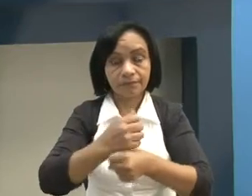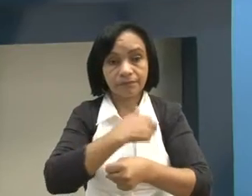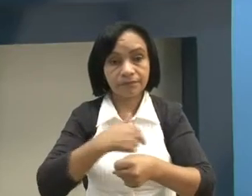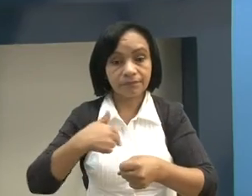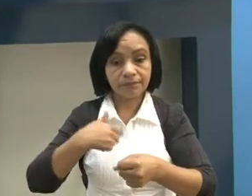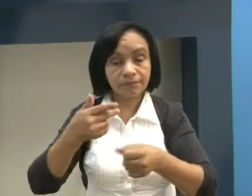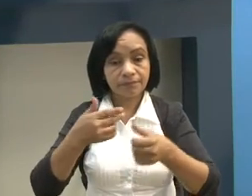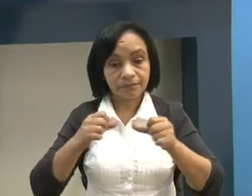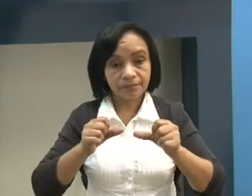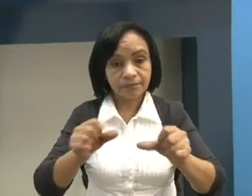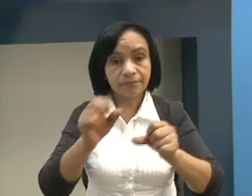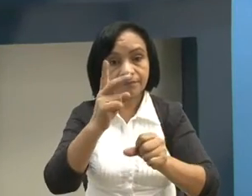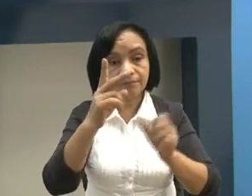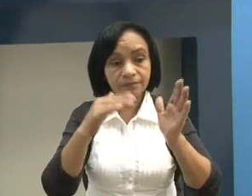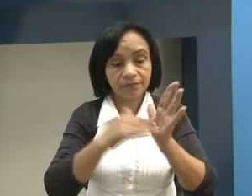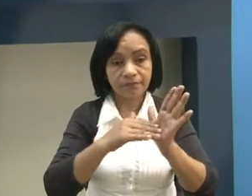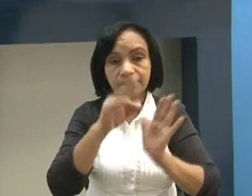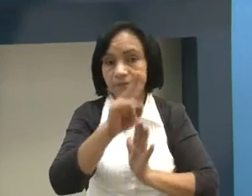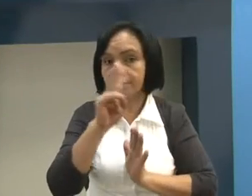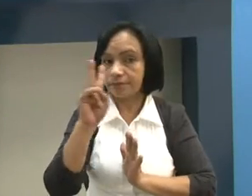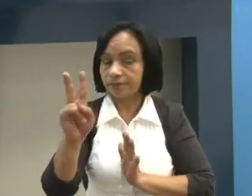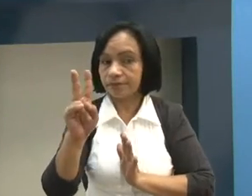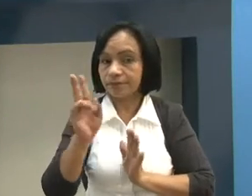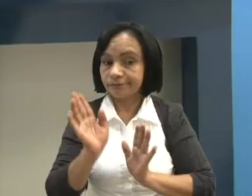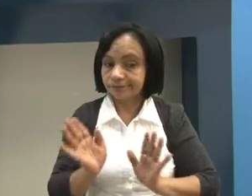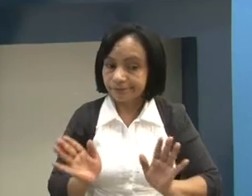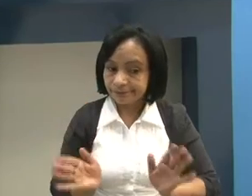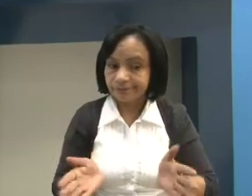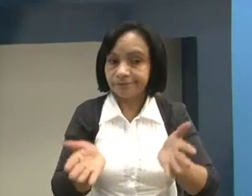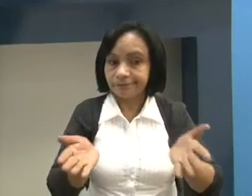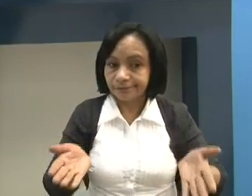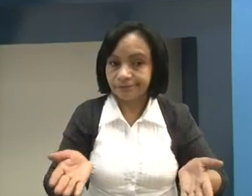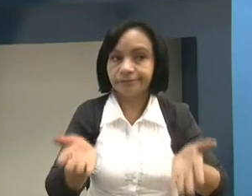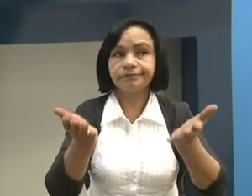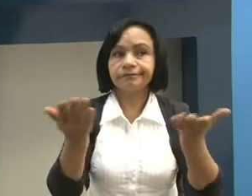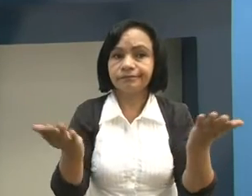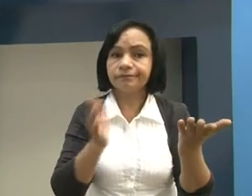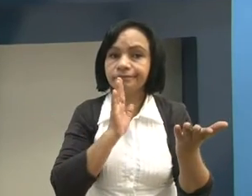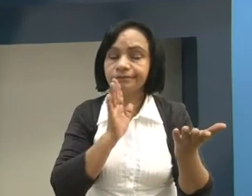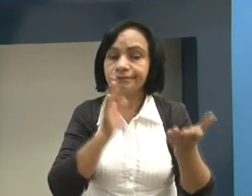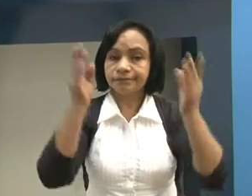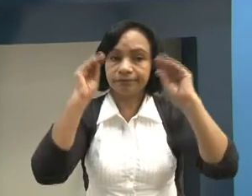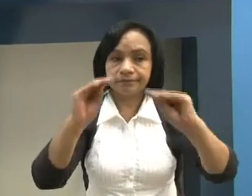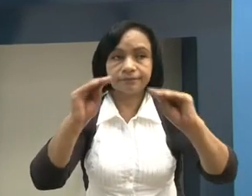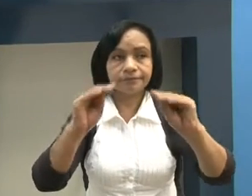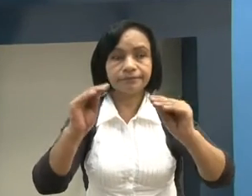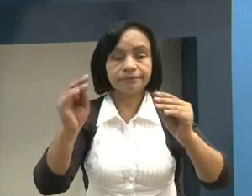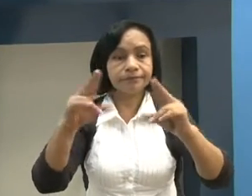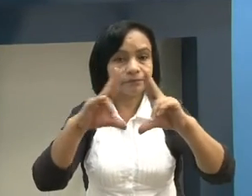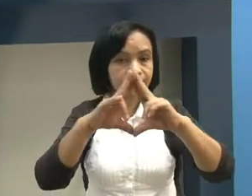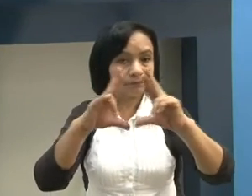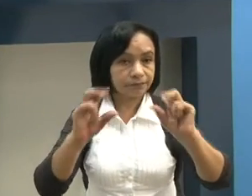cara a empujar al ciclo 2022. Cuando digo empujar es porque precisamente cuando hablamos de educación, al menos en